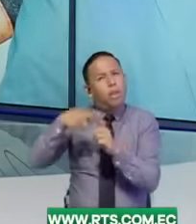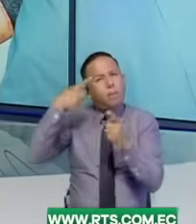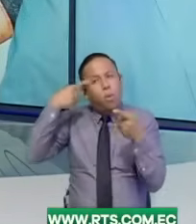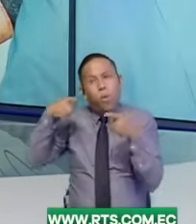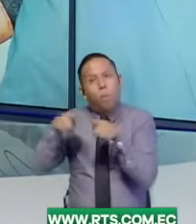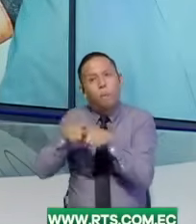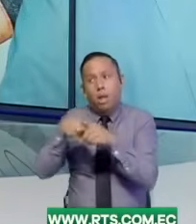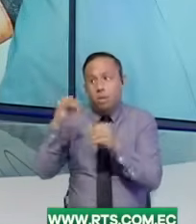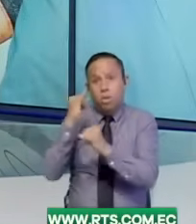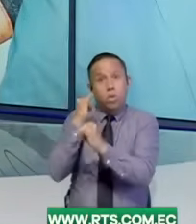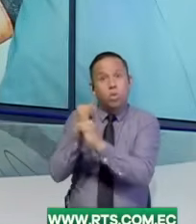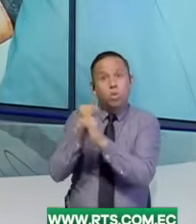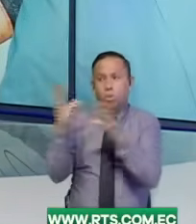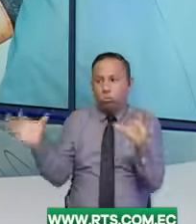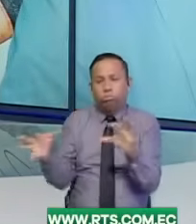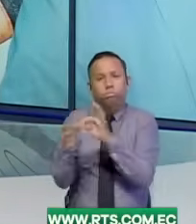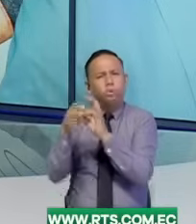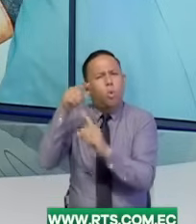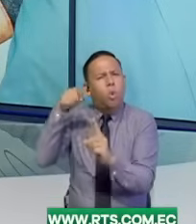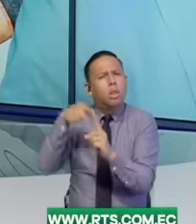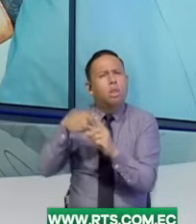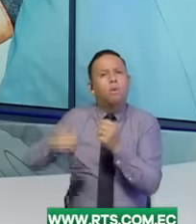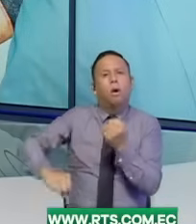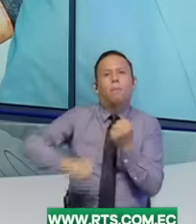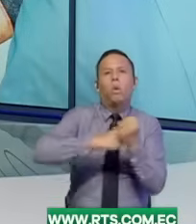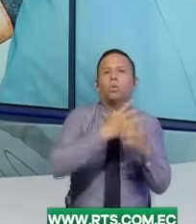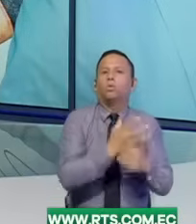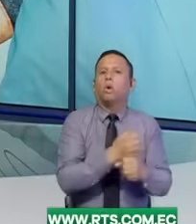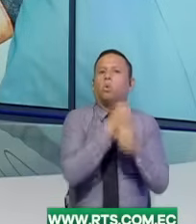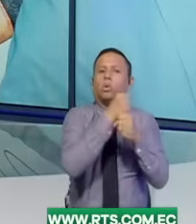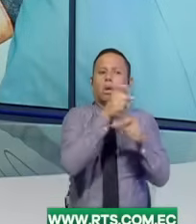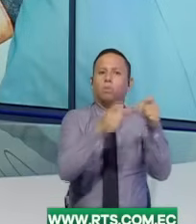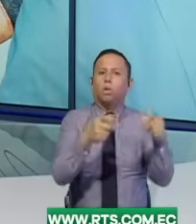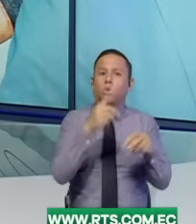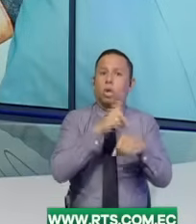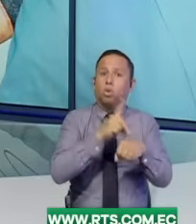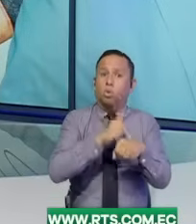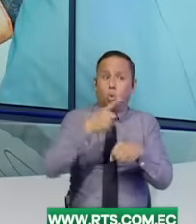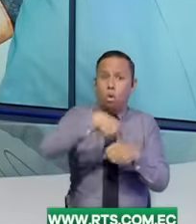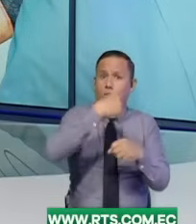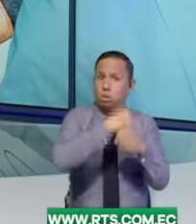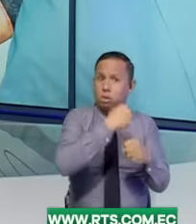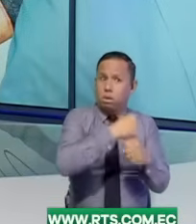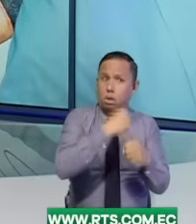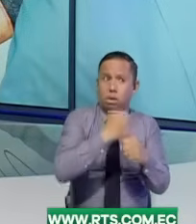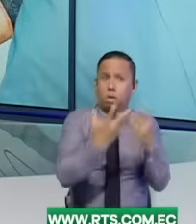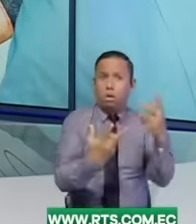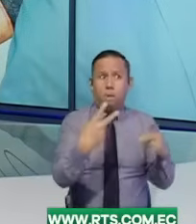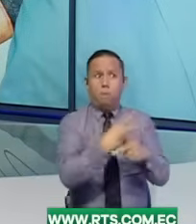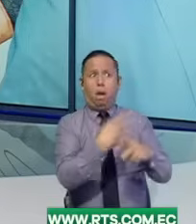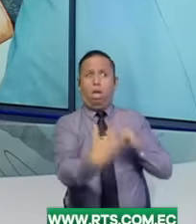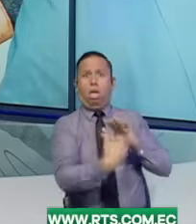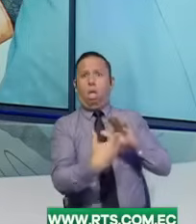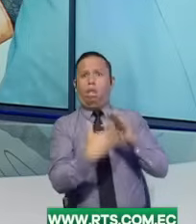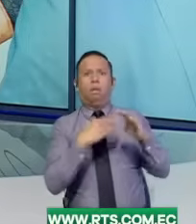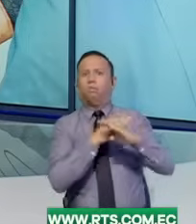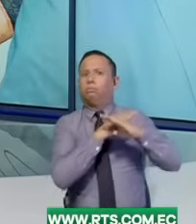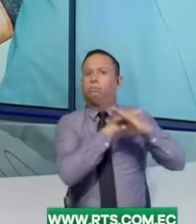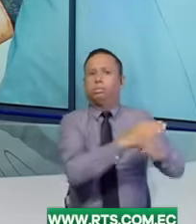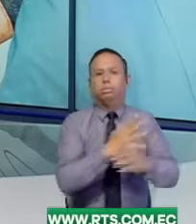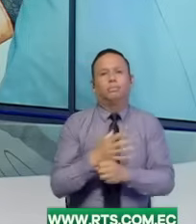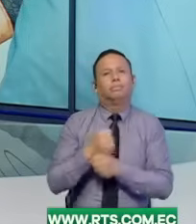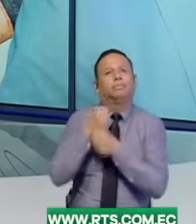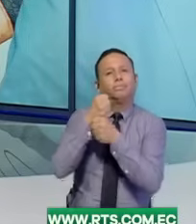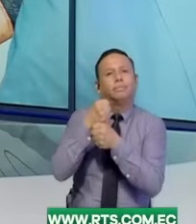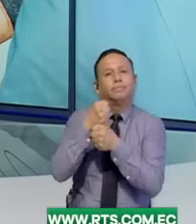que permita brindar seguridad a los médicos durante su ejercicio profesional y evitar que sean víctimas de la delincuencia.